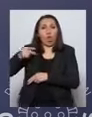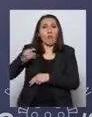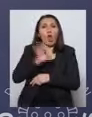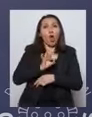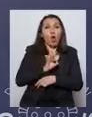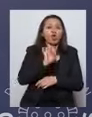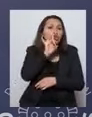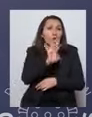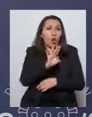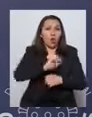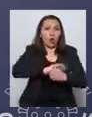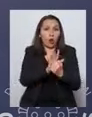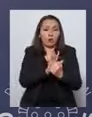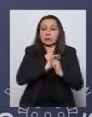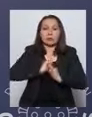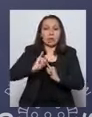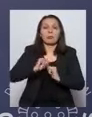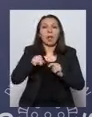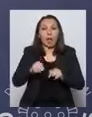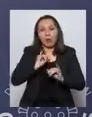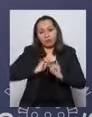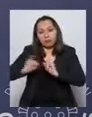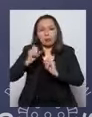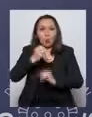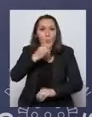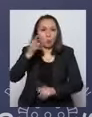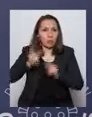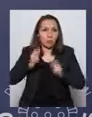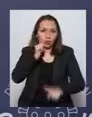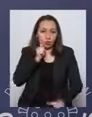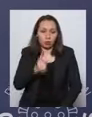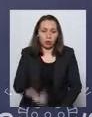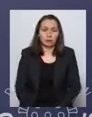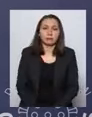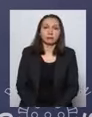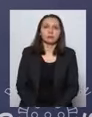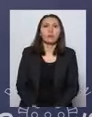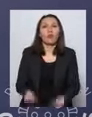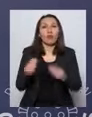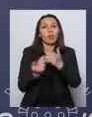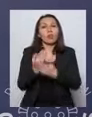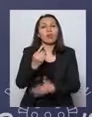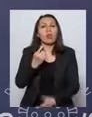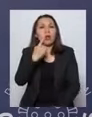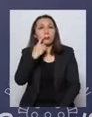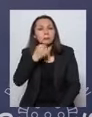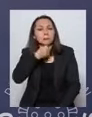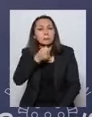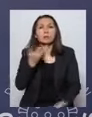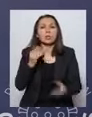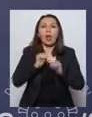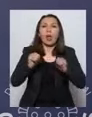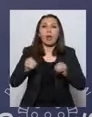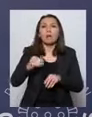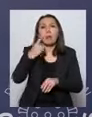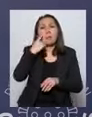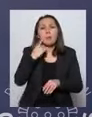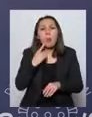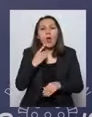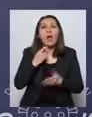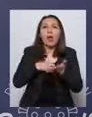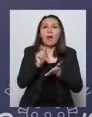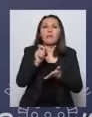2.660 casos que he mencionado hoy día ministro buenos días porque el gobierno realizó un llamado a probar l una con